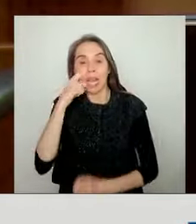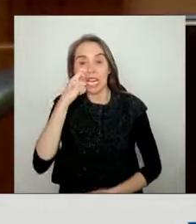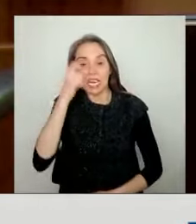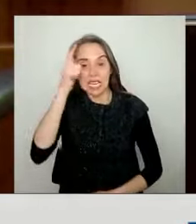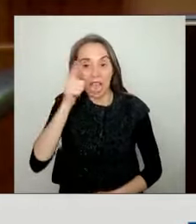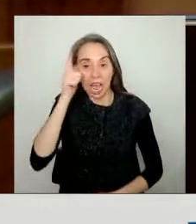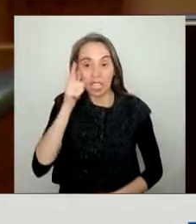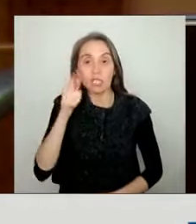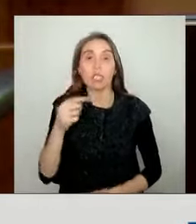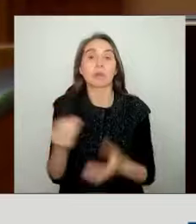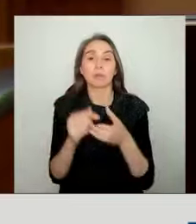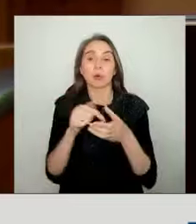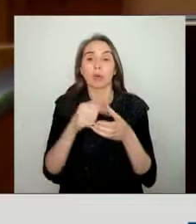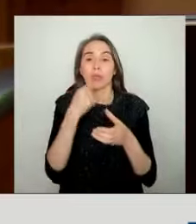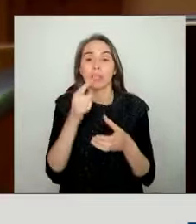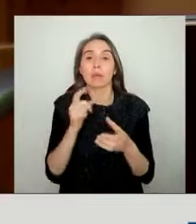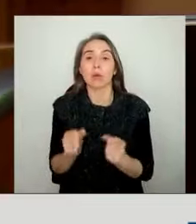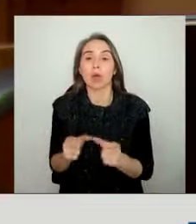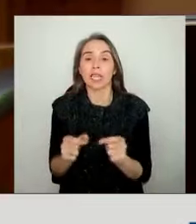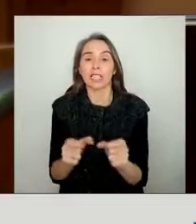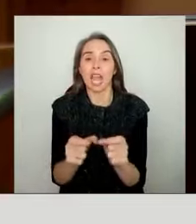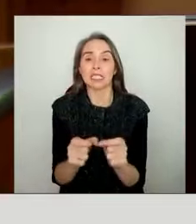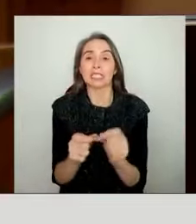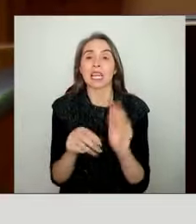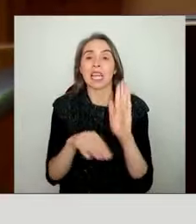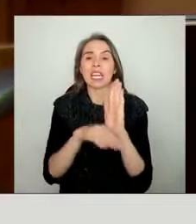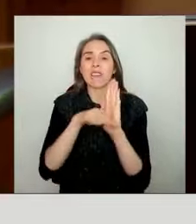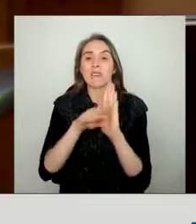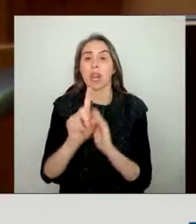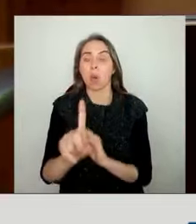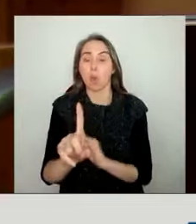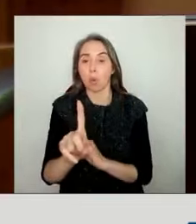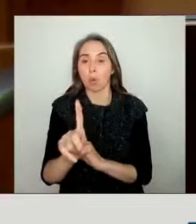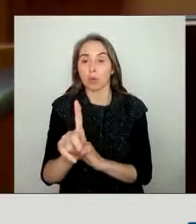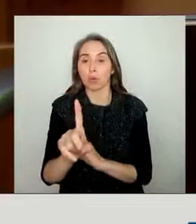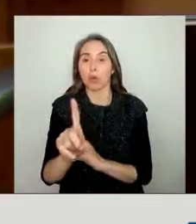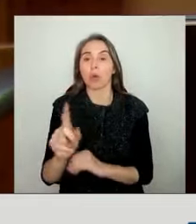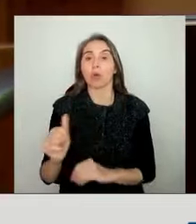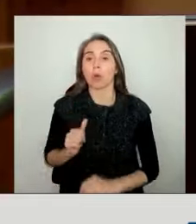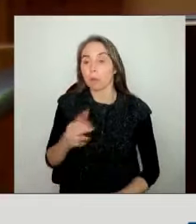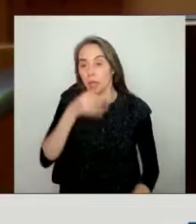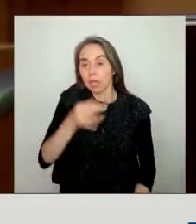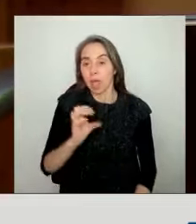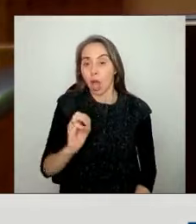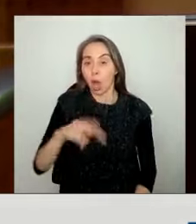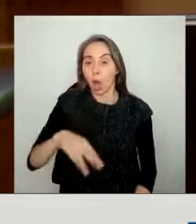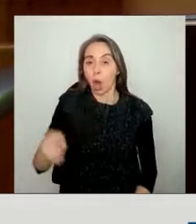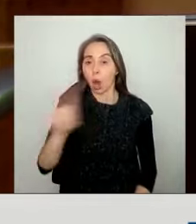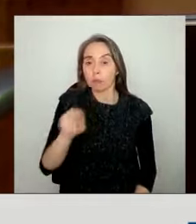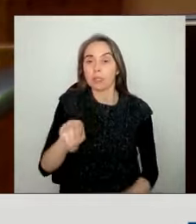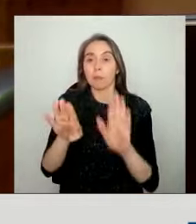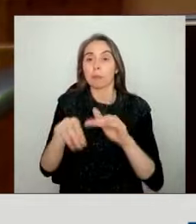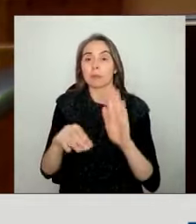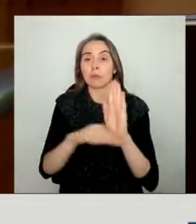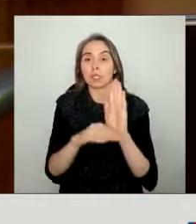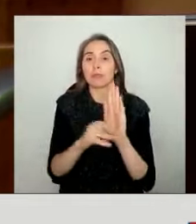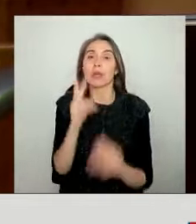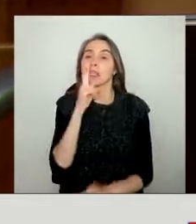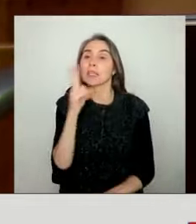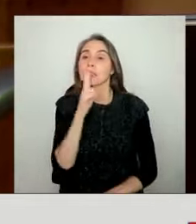cancerígenos categoría un de acuerdo con la OMS la misma categoría que el tabaco pero